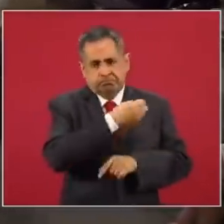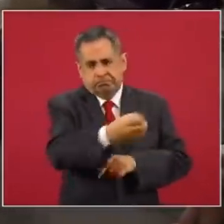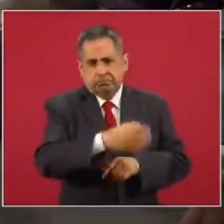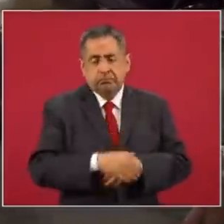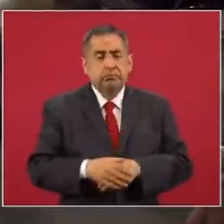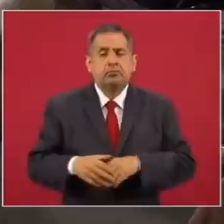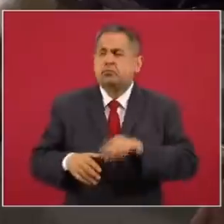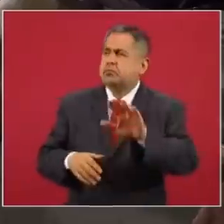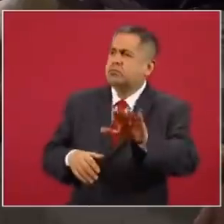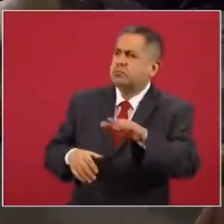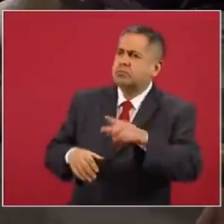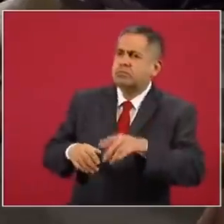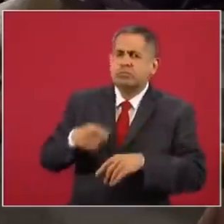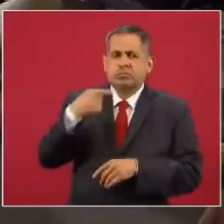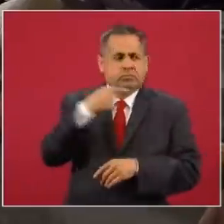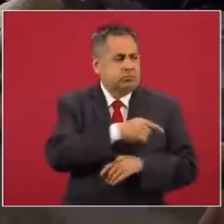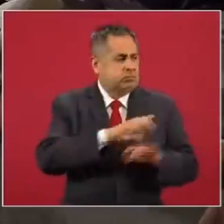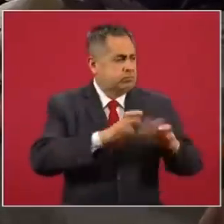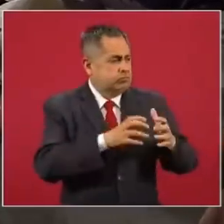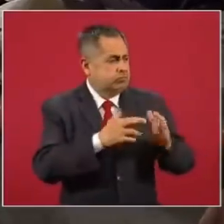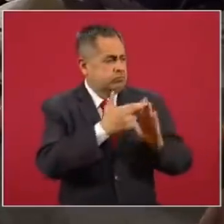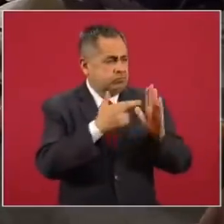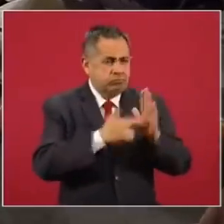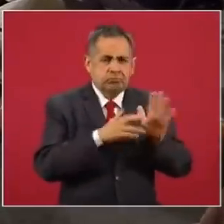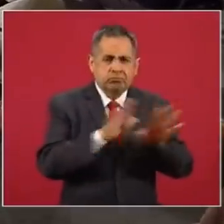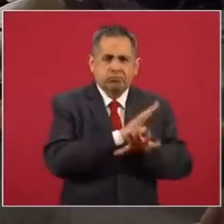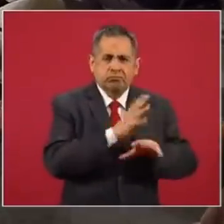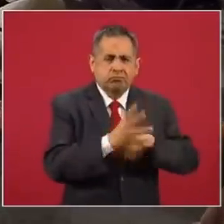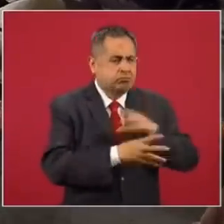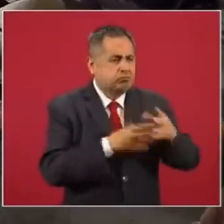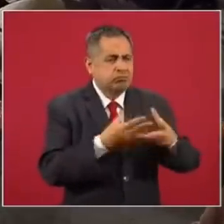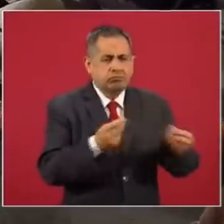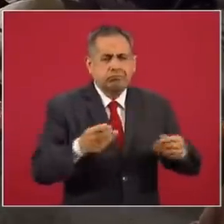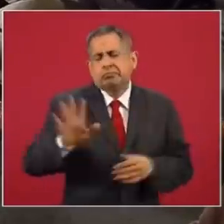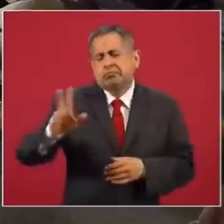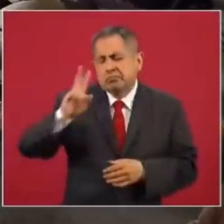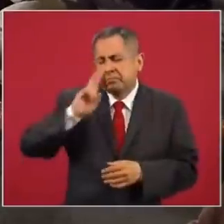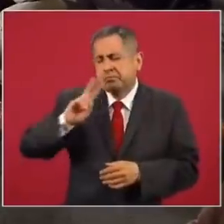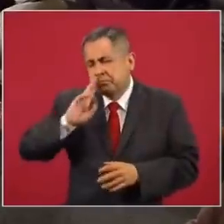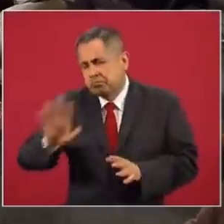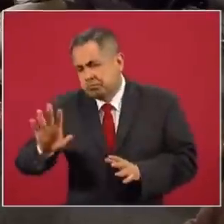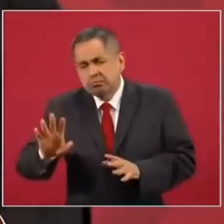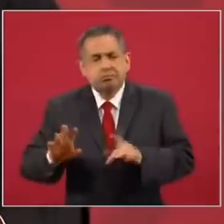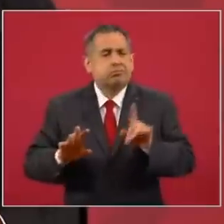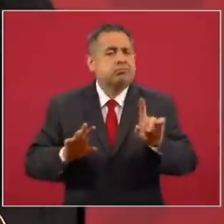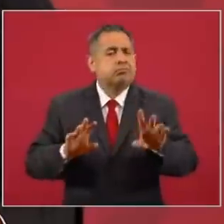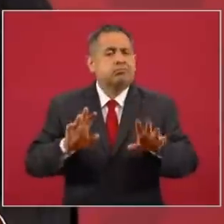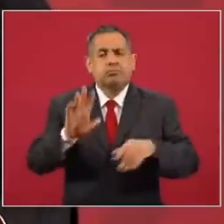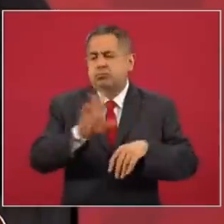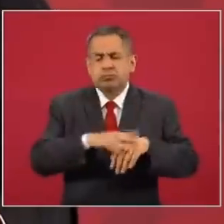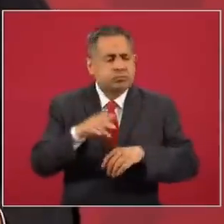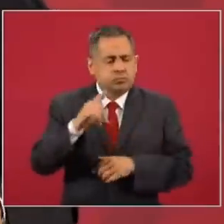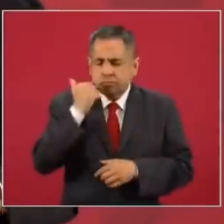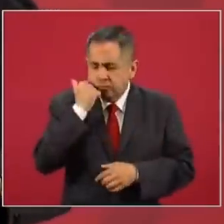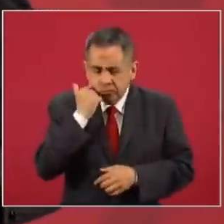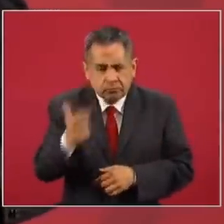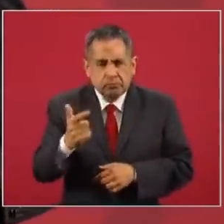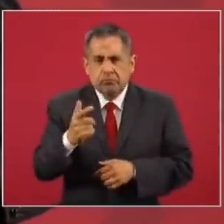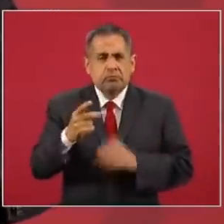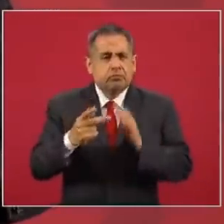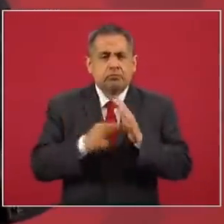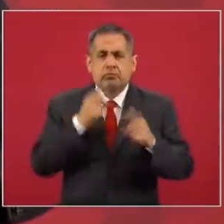sería desapareciendo la figura o regulándola? Es lo que vamos a ver, porque no queremos